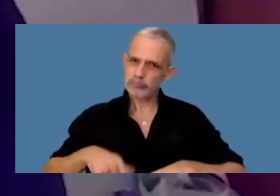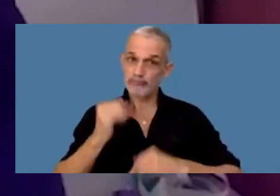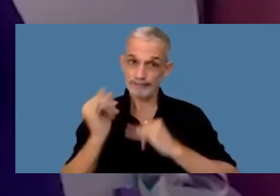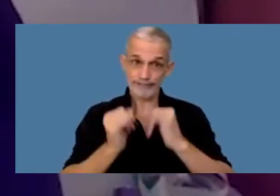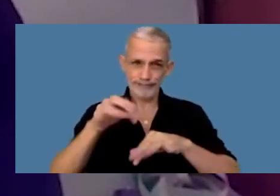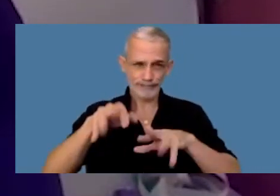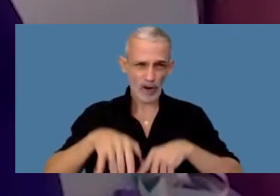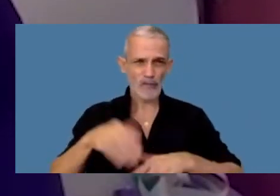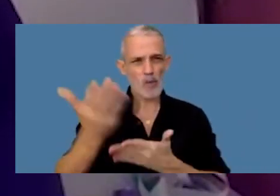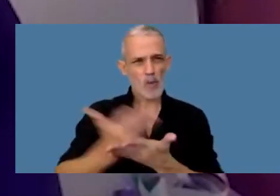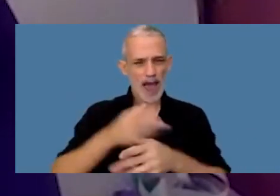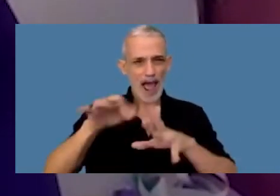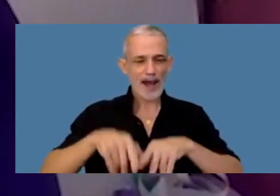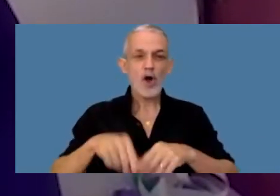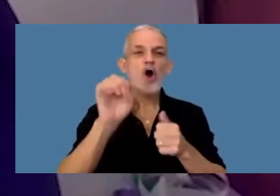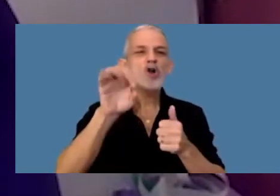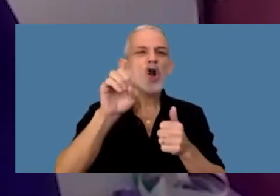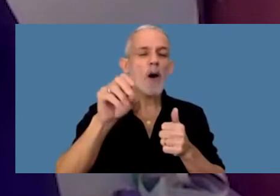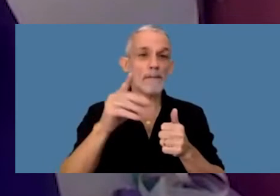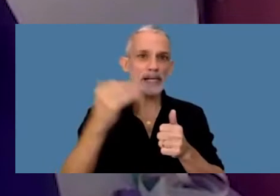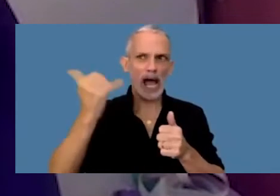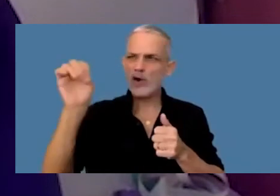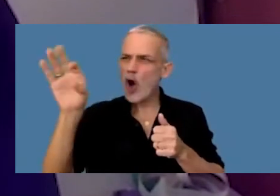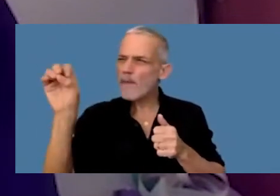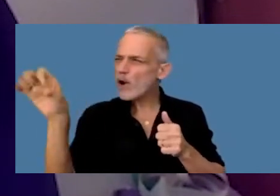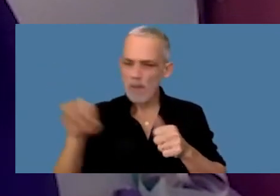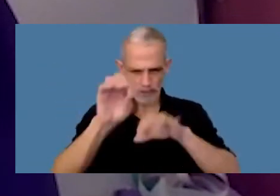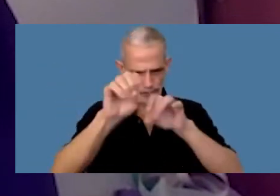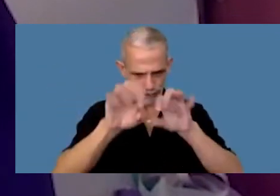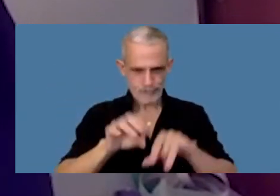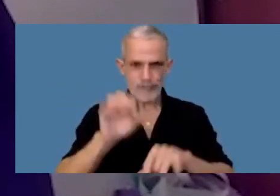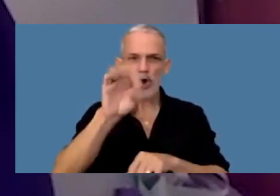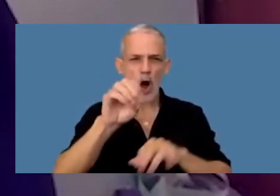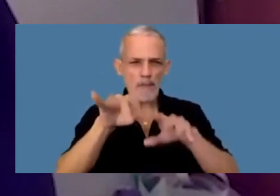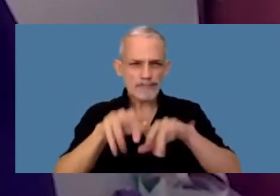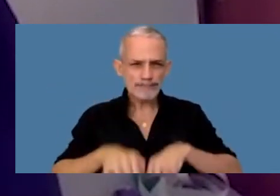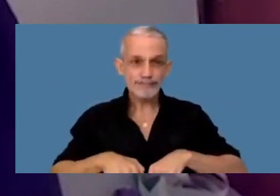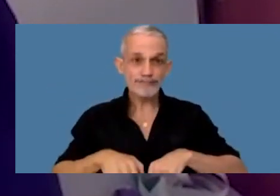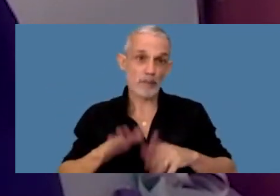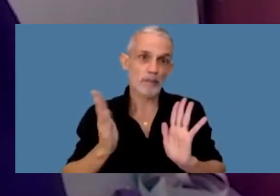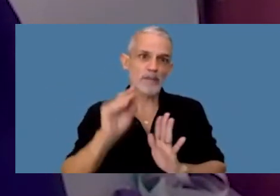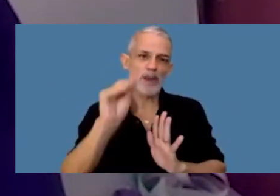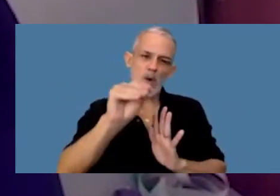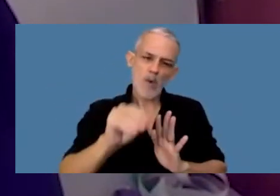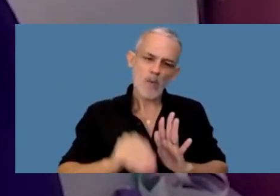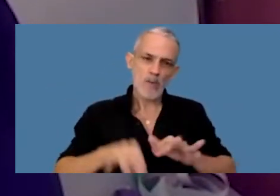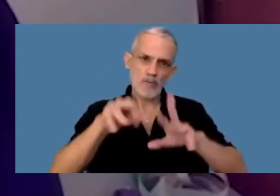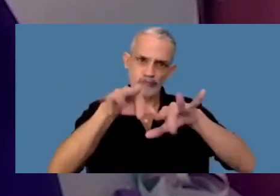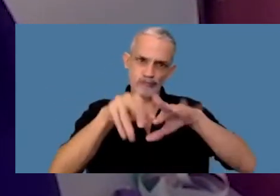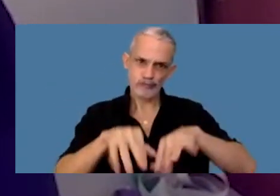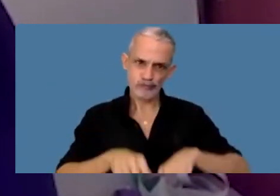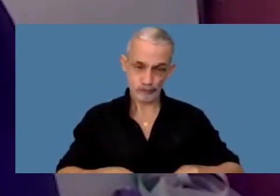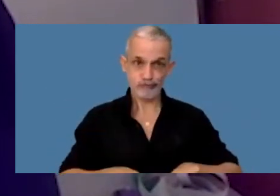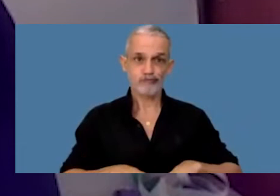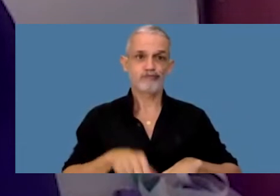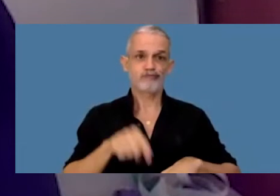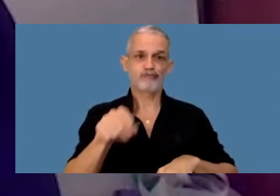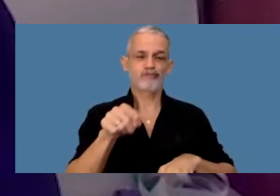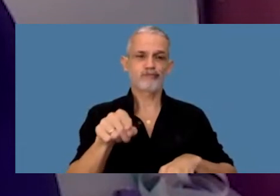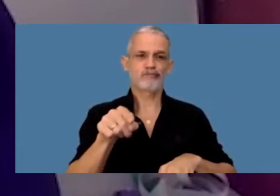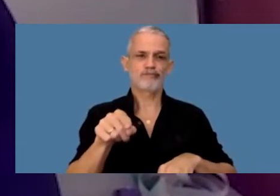realmente que pueda, digamos, que podamos tomar de antecedente. Ahora sí hay